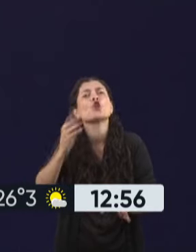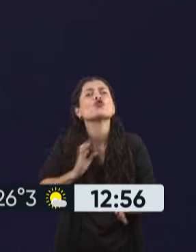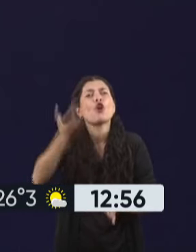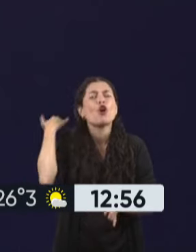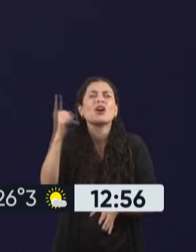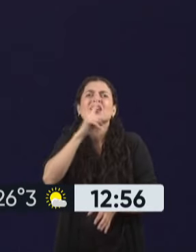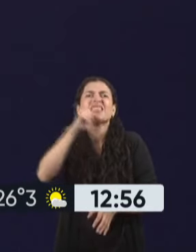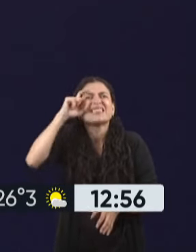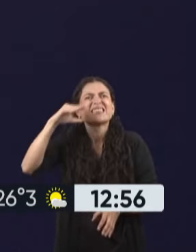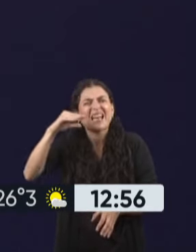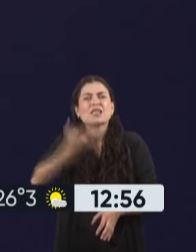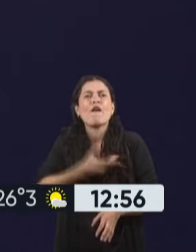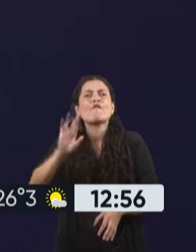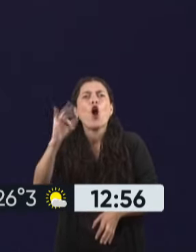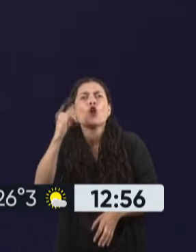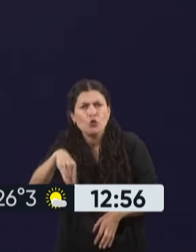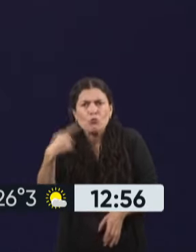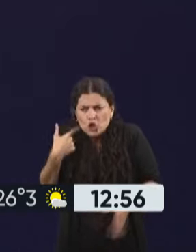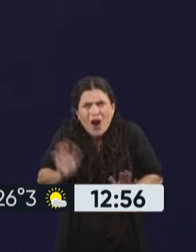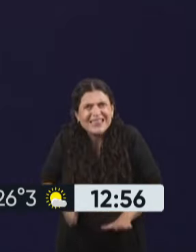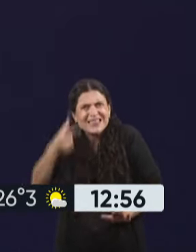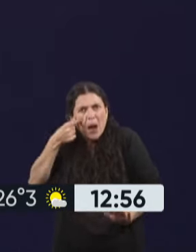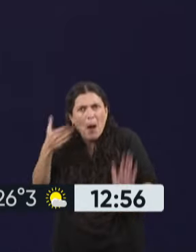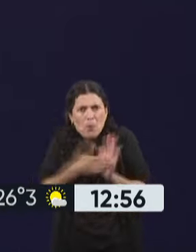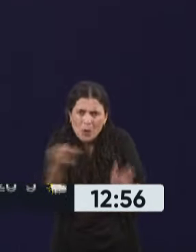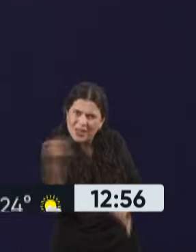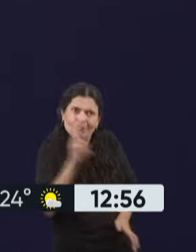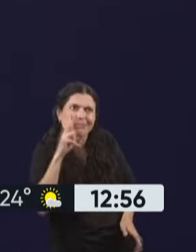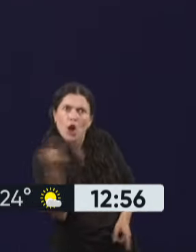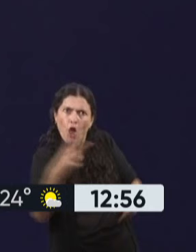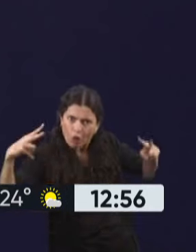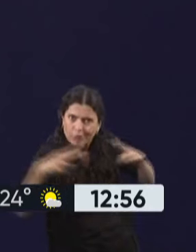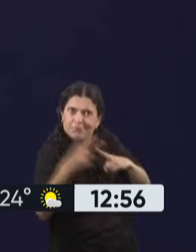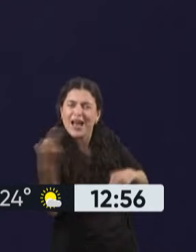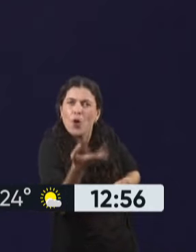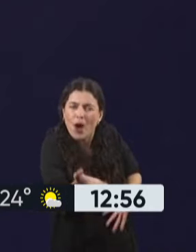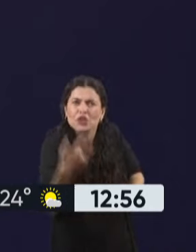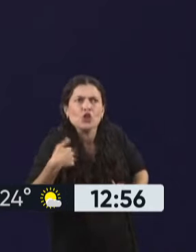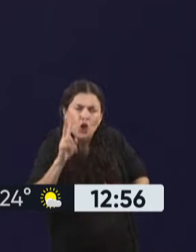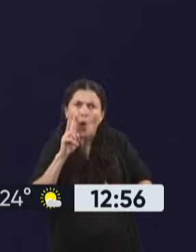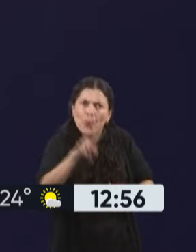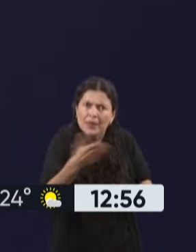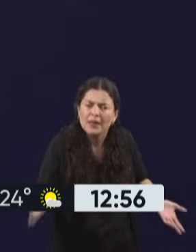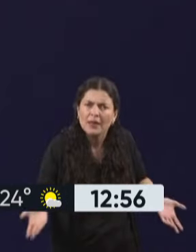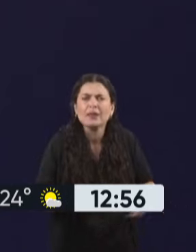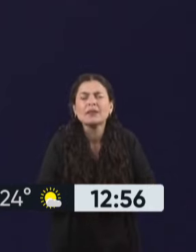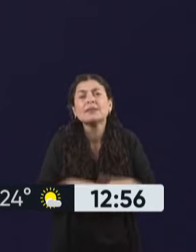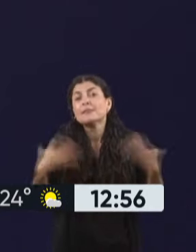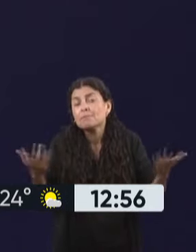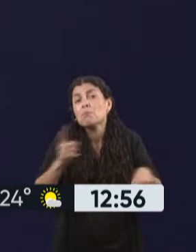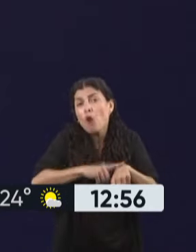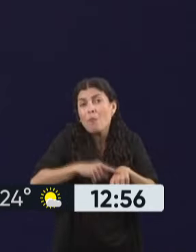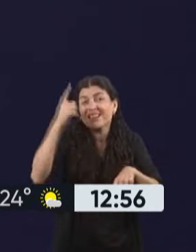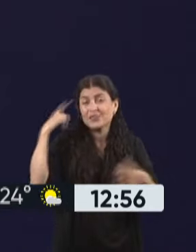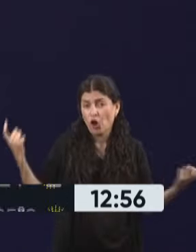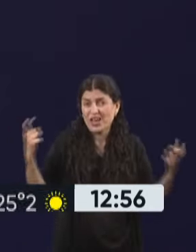fui testigo, o sea que te puedo contar de primera mano. Los conoció ahí porque obviamente era una convención